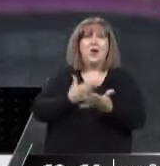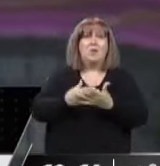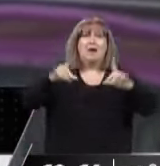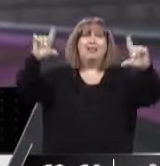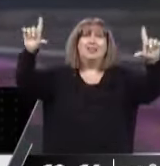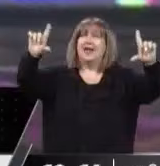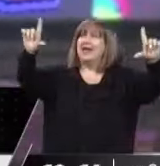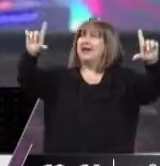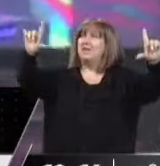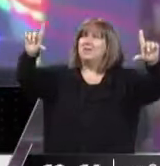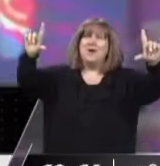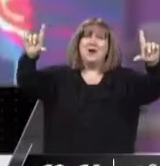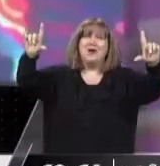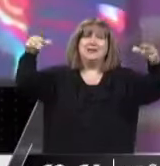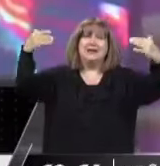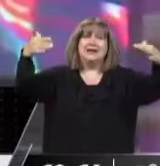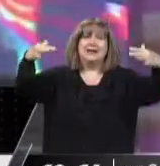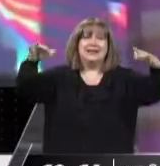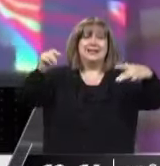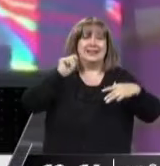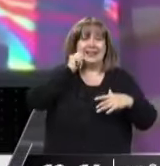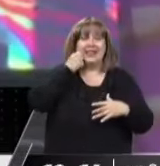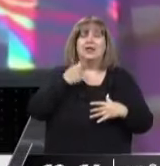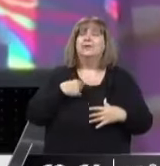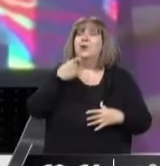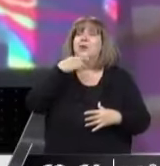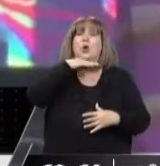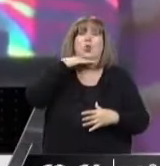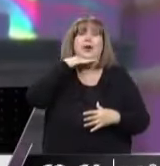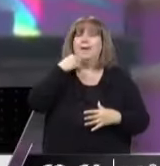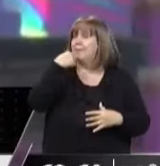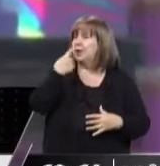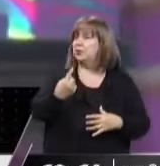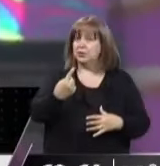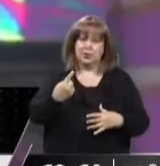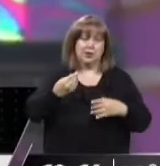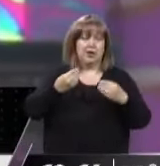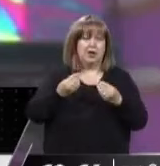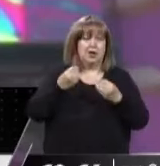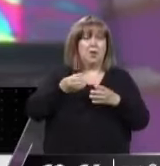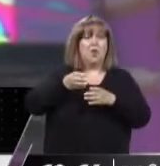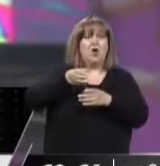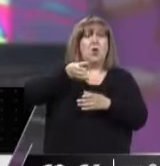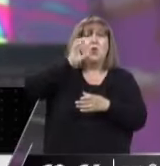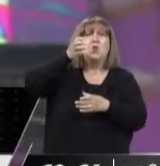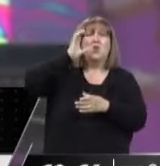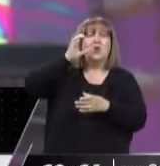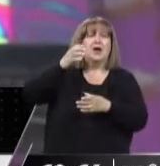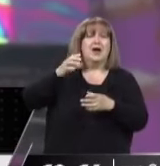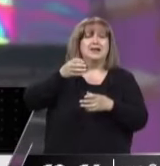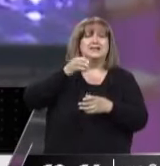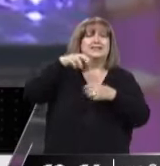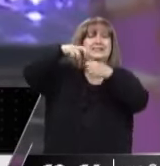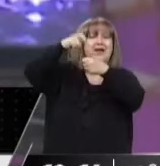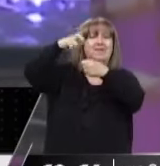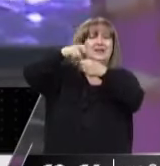partido de la selección. ¿Te quieren preguntar algo? Hola, Juli. ¿Quién se puede clavar un growler de cerveza a las 7 de la mañana?